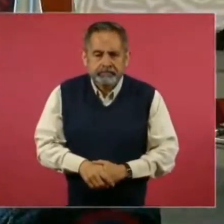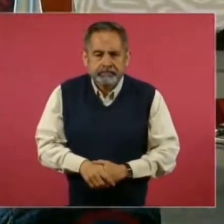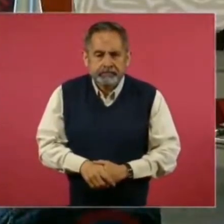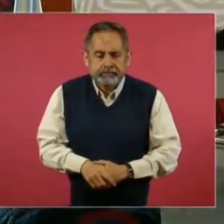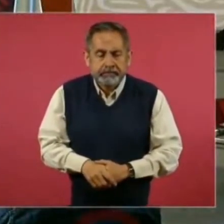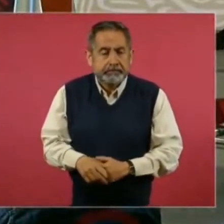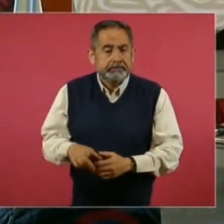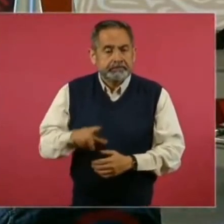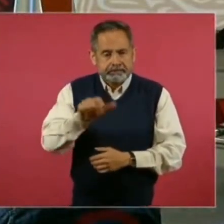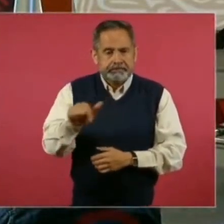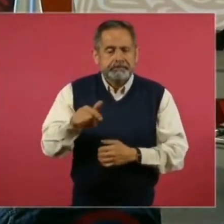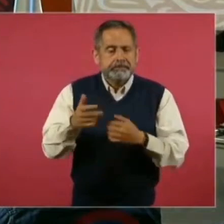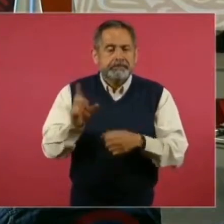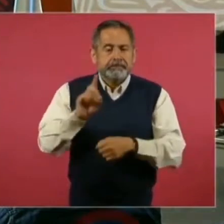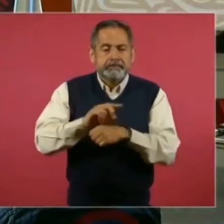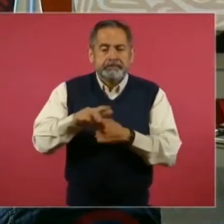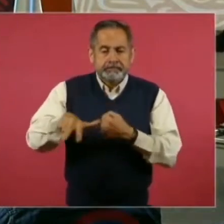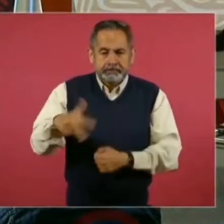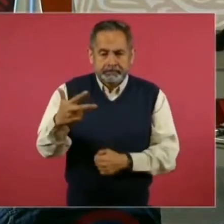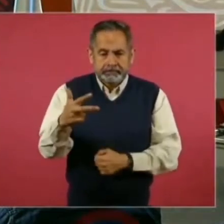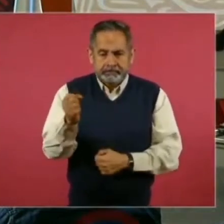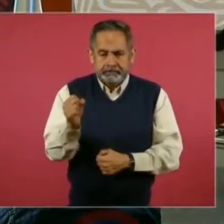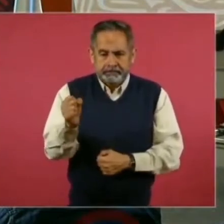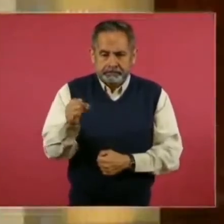El 13 de septiembre